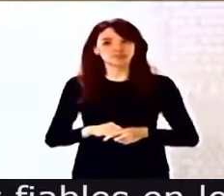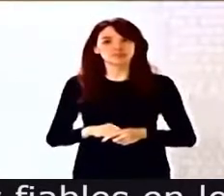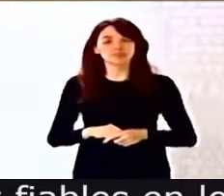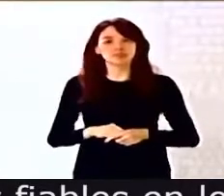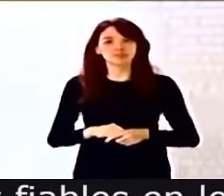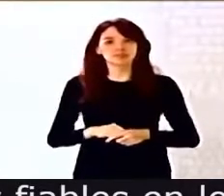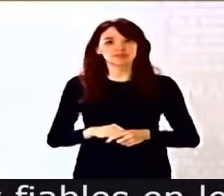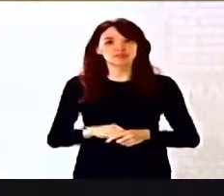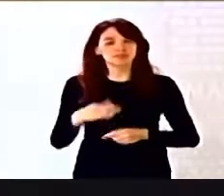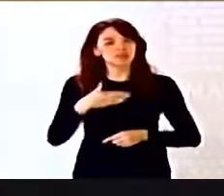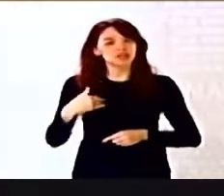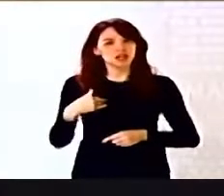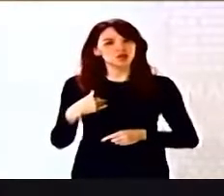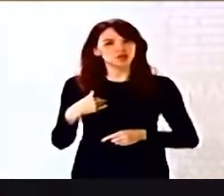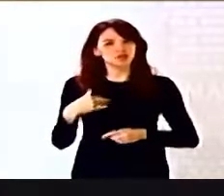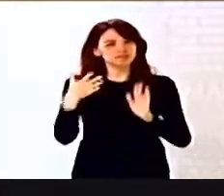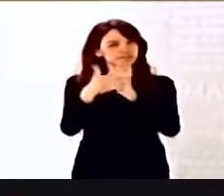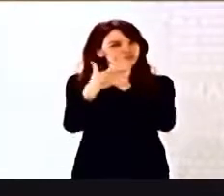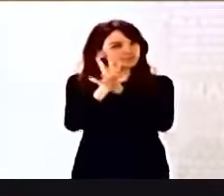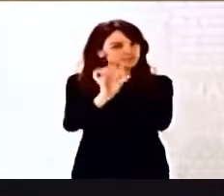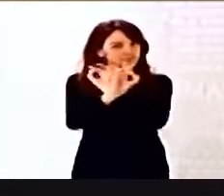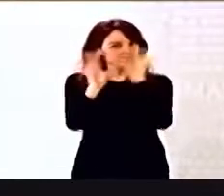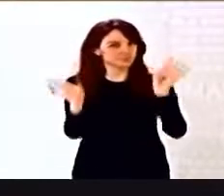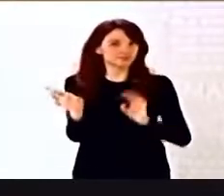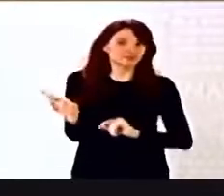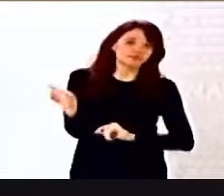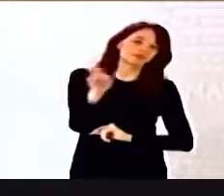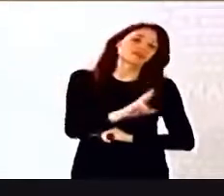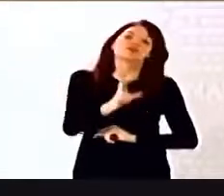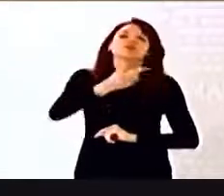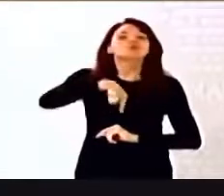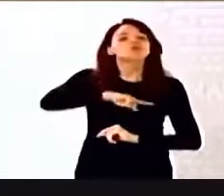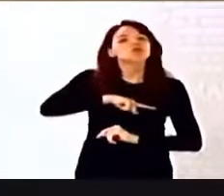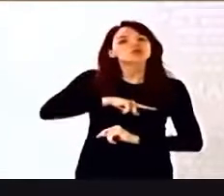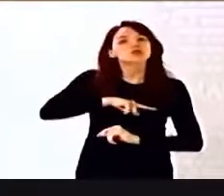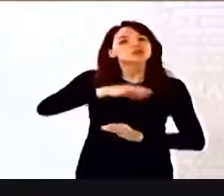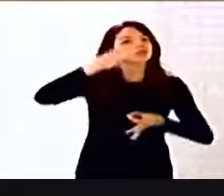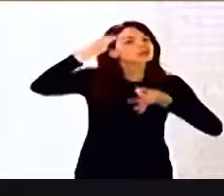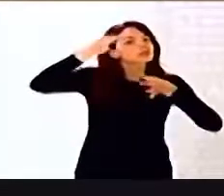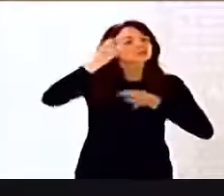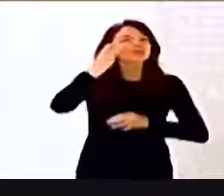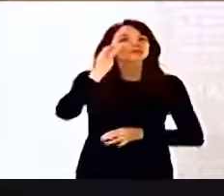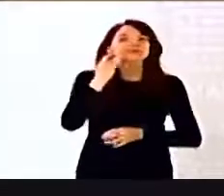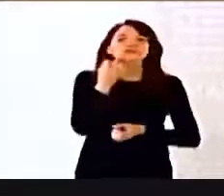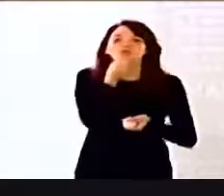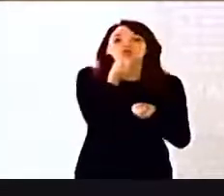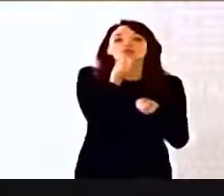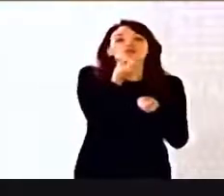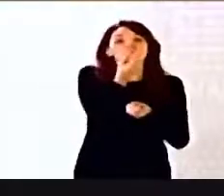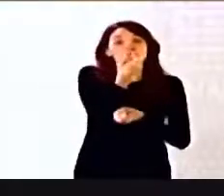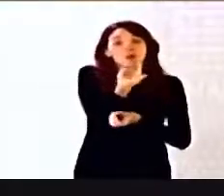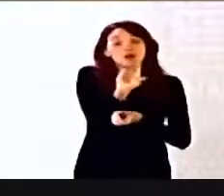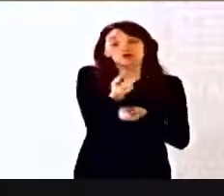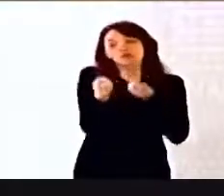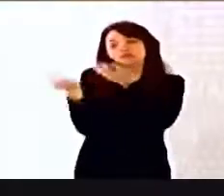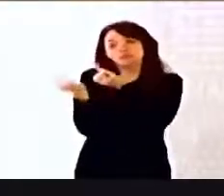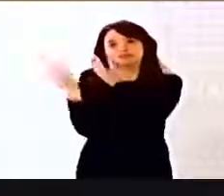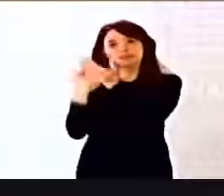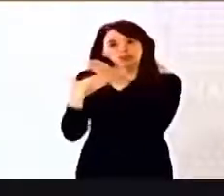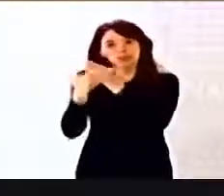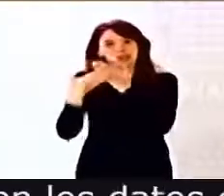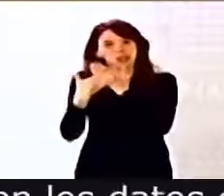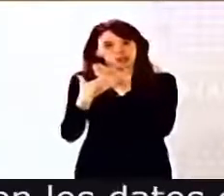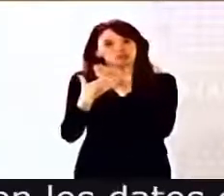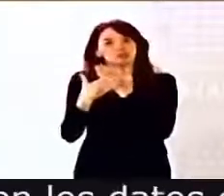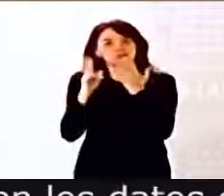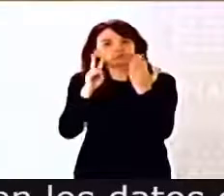Y esto quiero remarcarlo. Hemos sido muy fiables en los datos que dábamos al Ministerio.